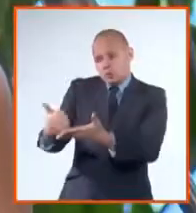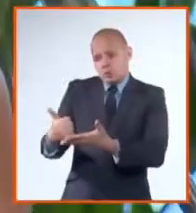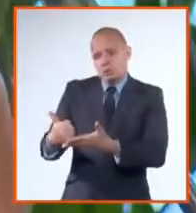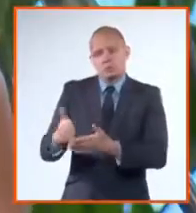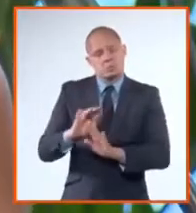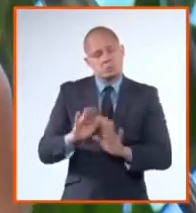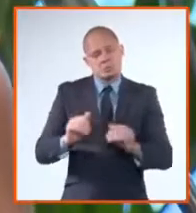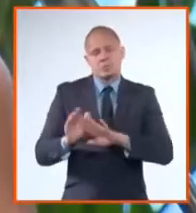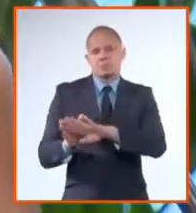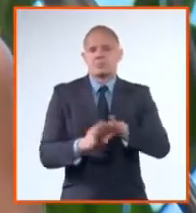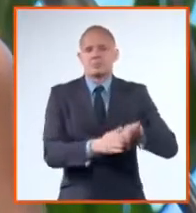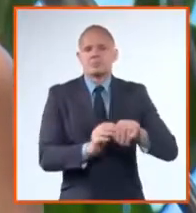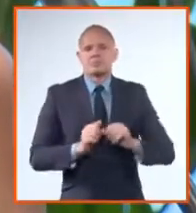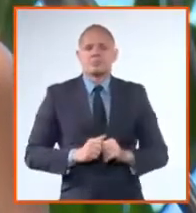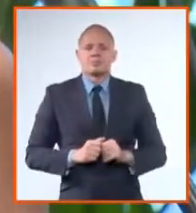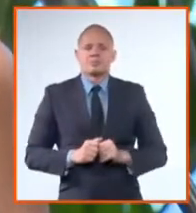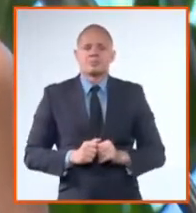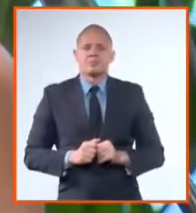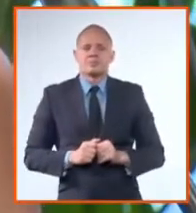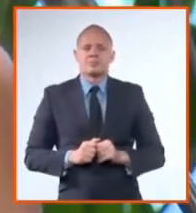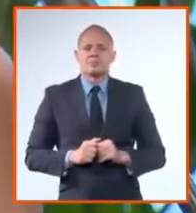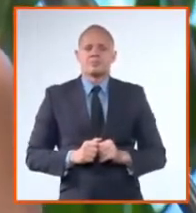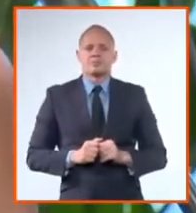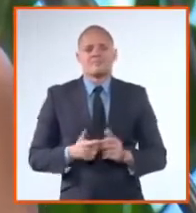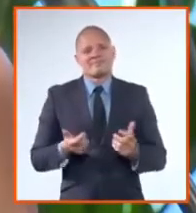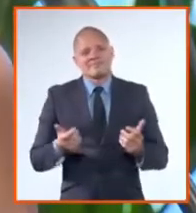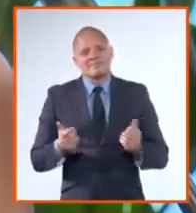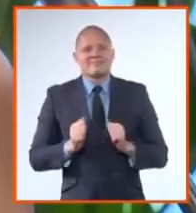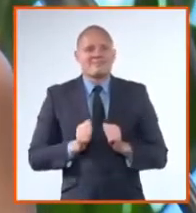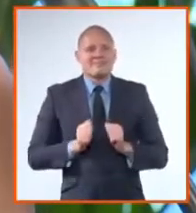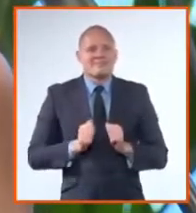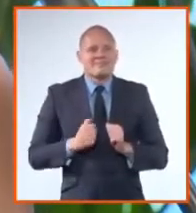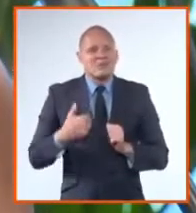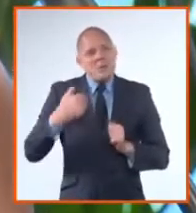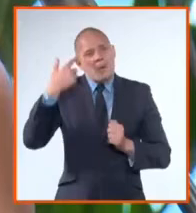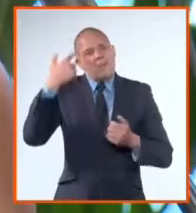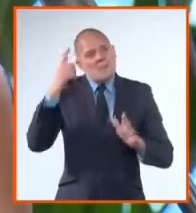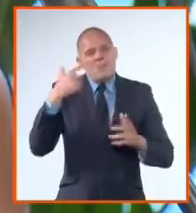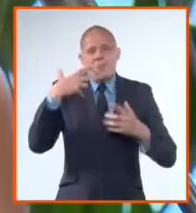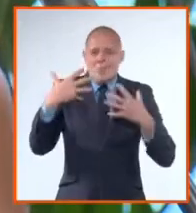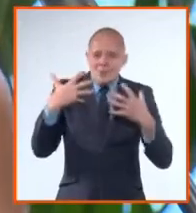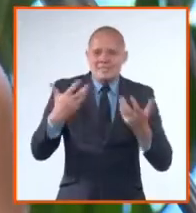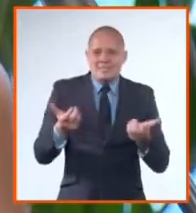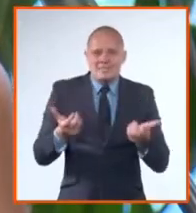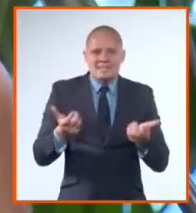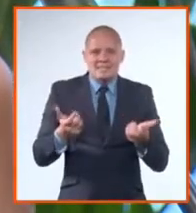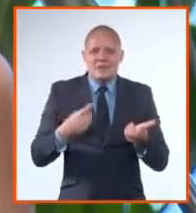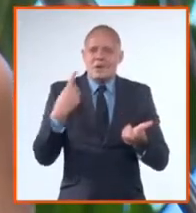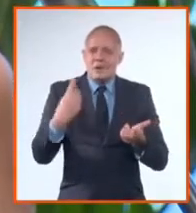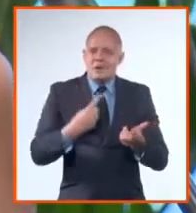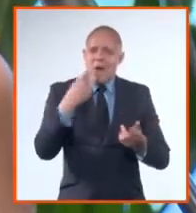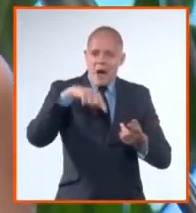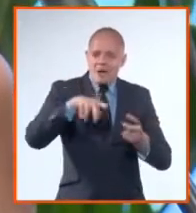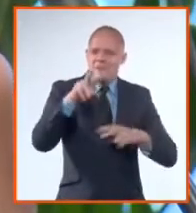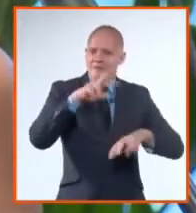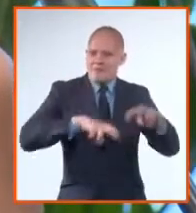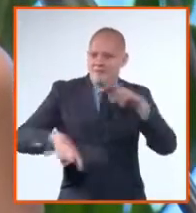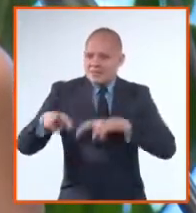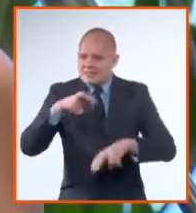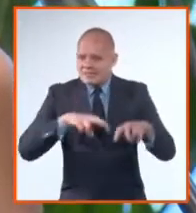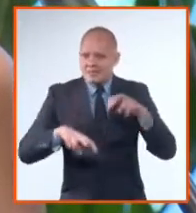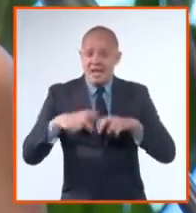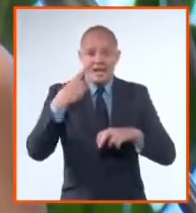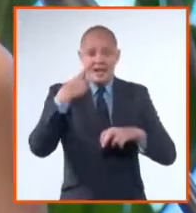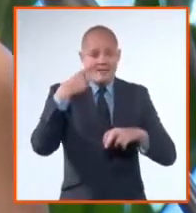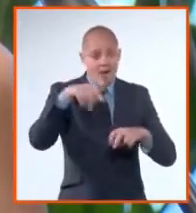enfrentarla. Muchas gracias. Yo creo que es muy importante repensar cómo vamos a seguir trabajando la investigación a partir de lo que hemos aprendido durante